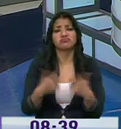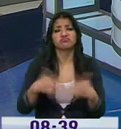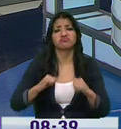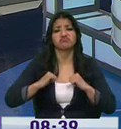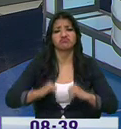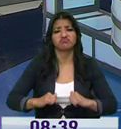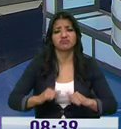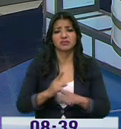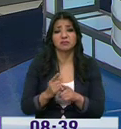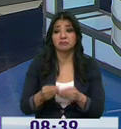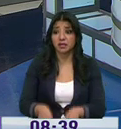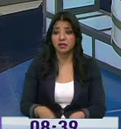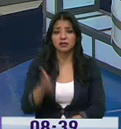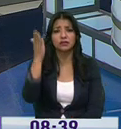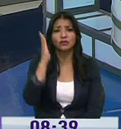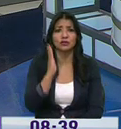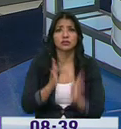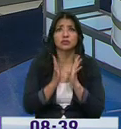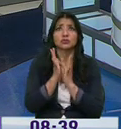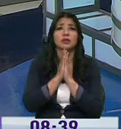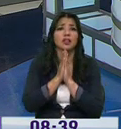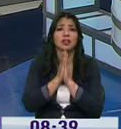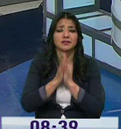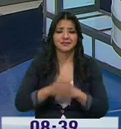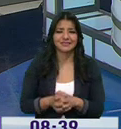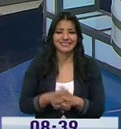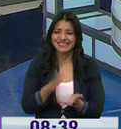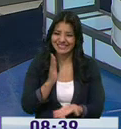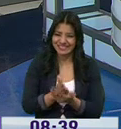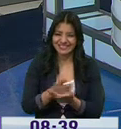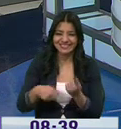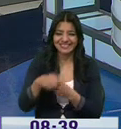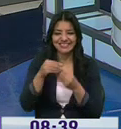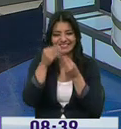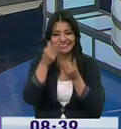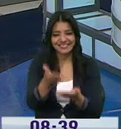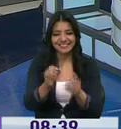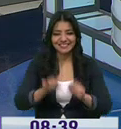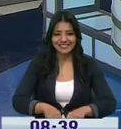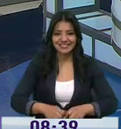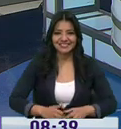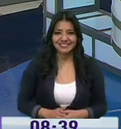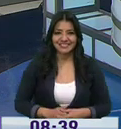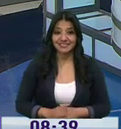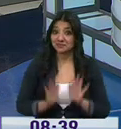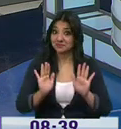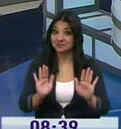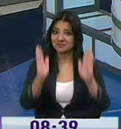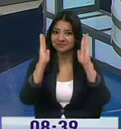ellos no, se pierden no, y Dios Jesús. No te cuento. Bueno, tiempo pausa. Nos vamos a un corte comercial, pero ya regresamos con más. No se despegue de nuestra